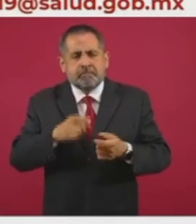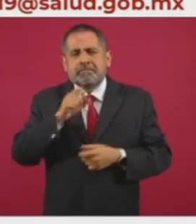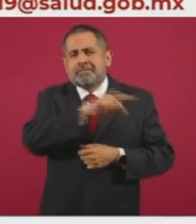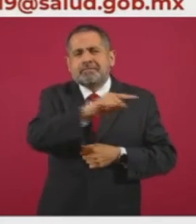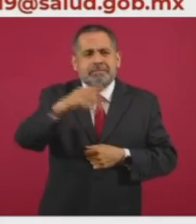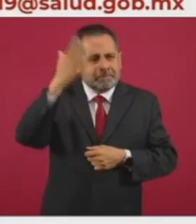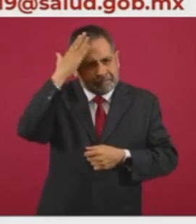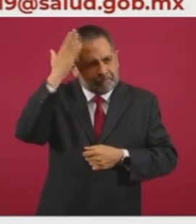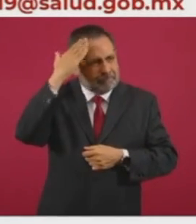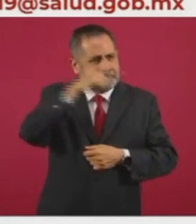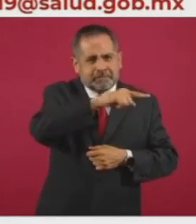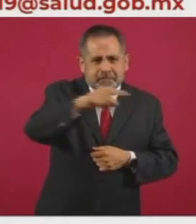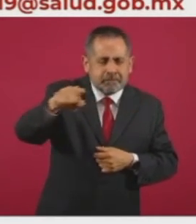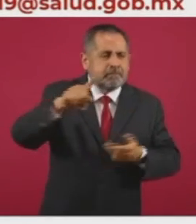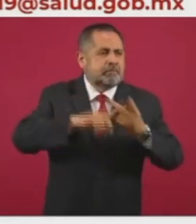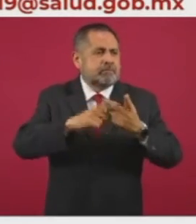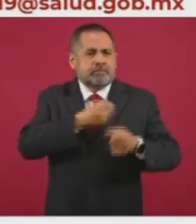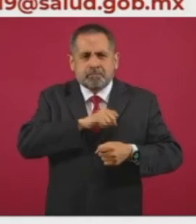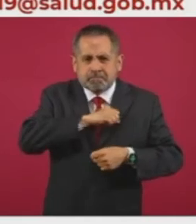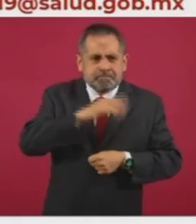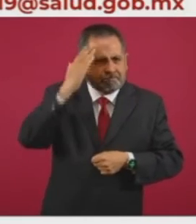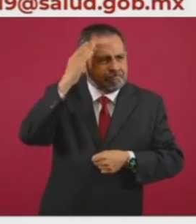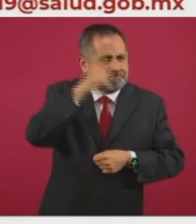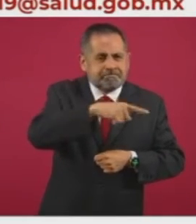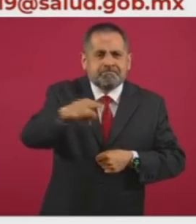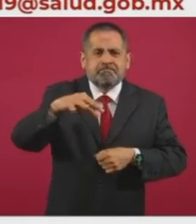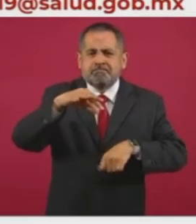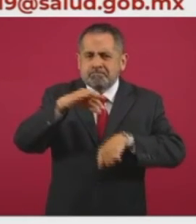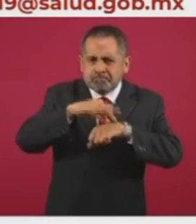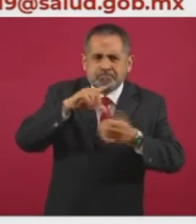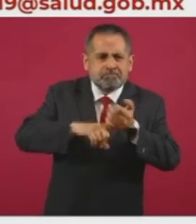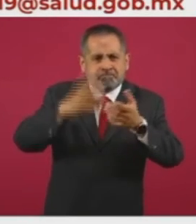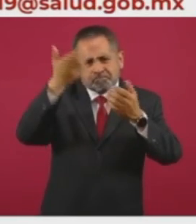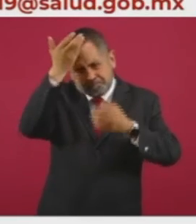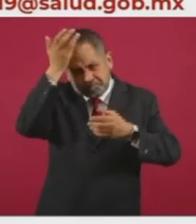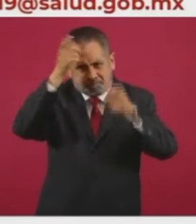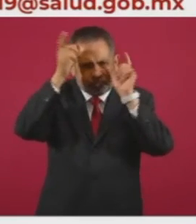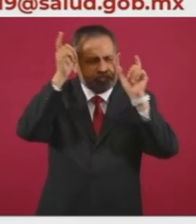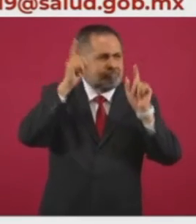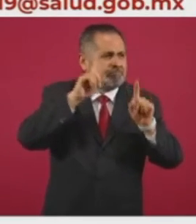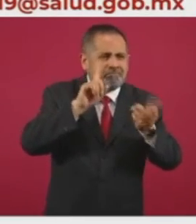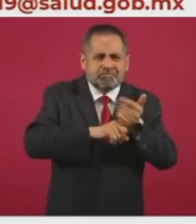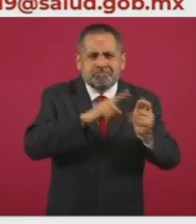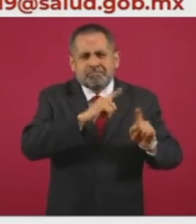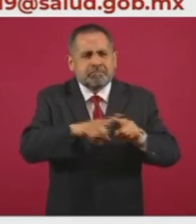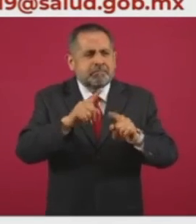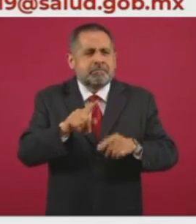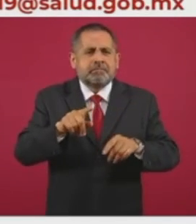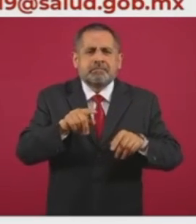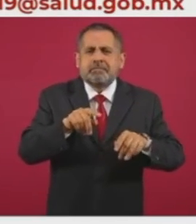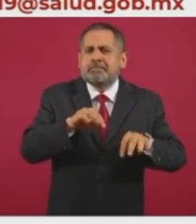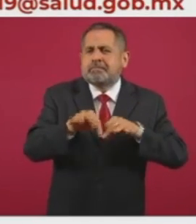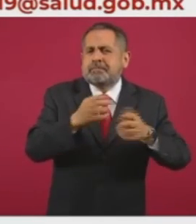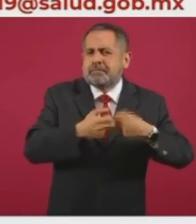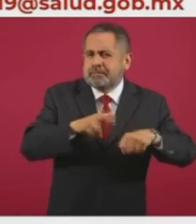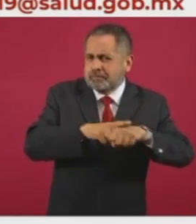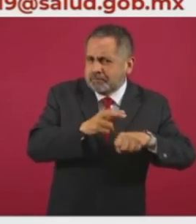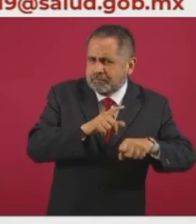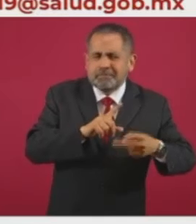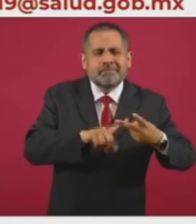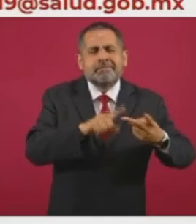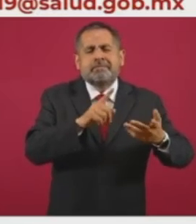comunitarios, el personal de salud, incluyendo personal médico, de enfermería, trabajadores sociales,